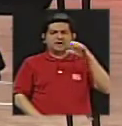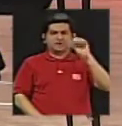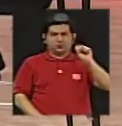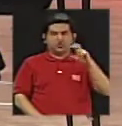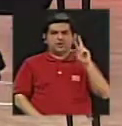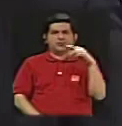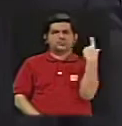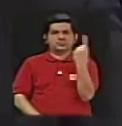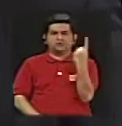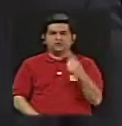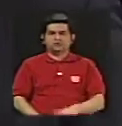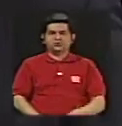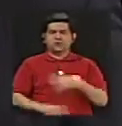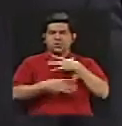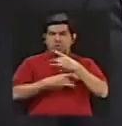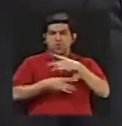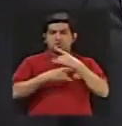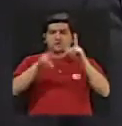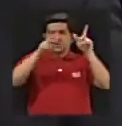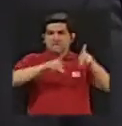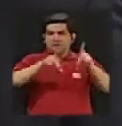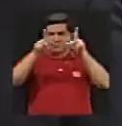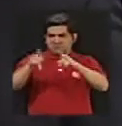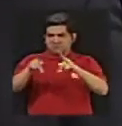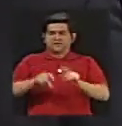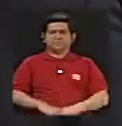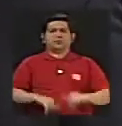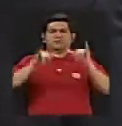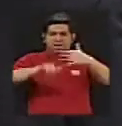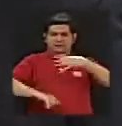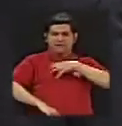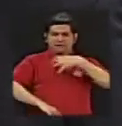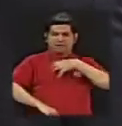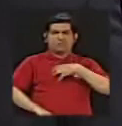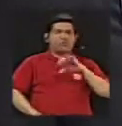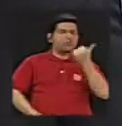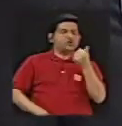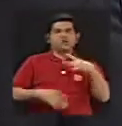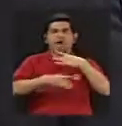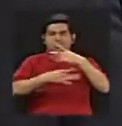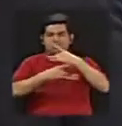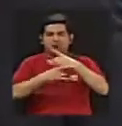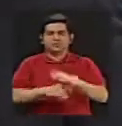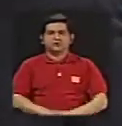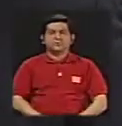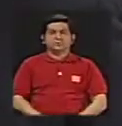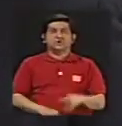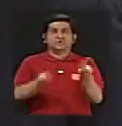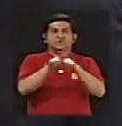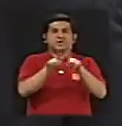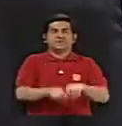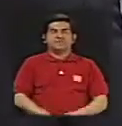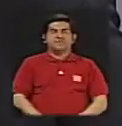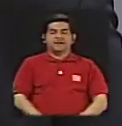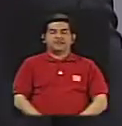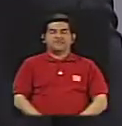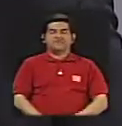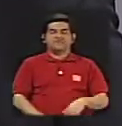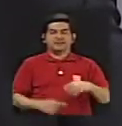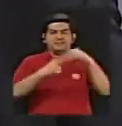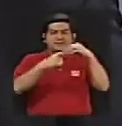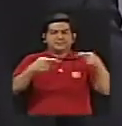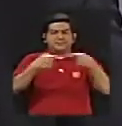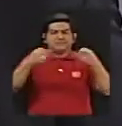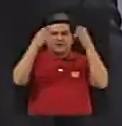estaba atrayendo gente, mantenía los suyos y atraía a otros, sino que incluso atraía al de su principal